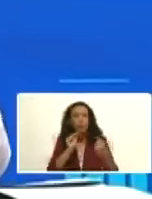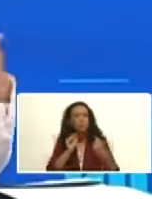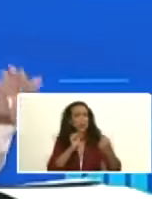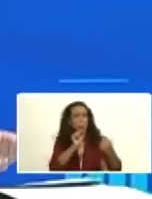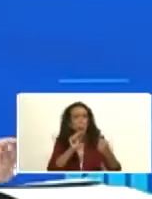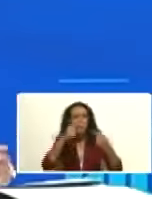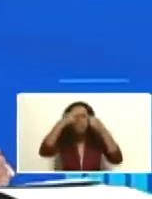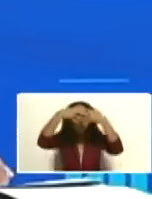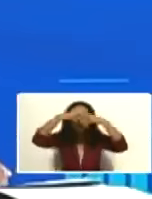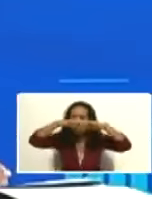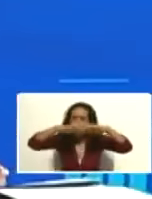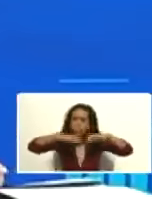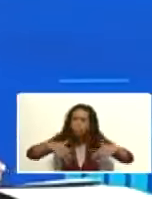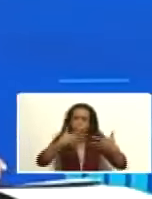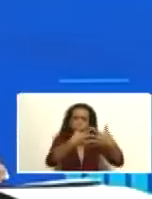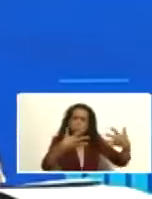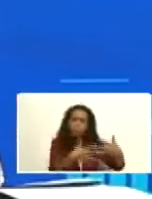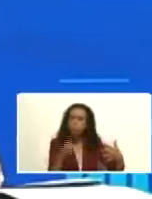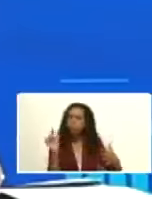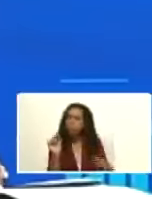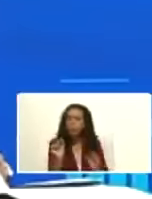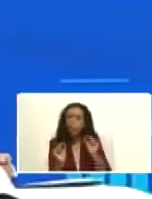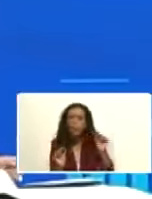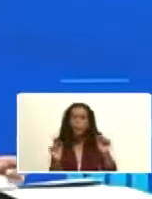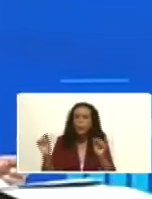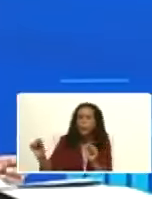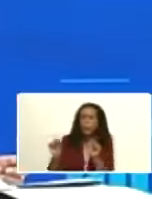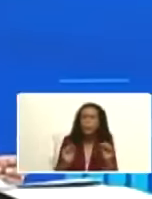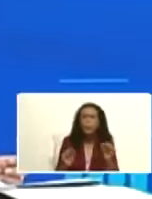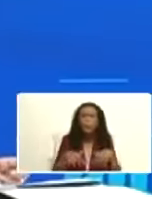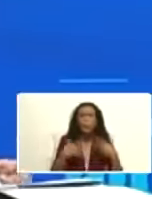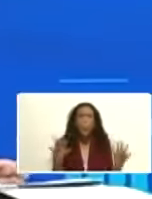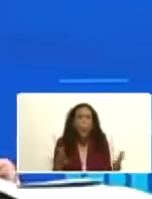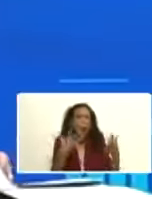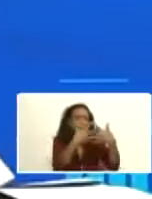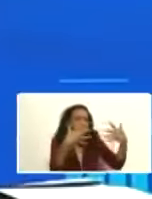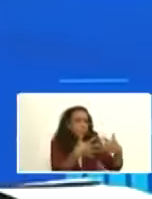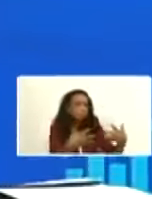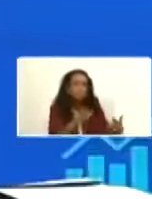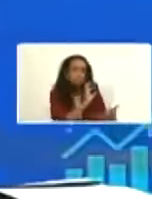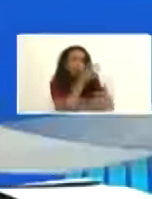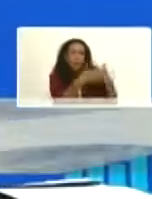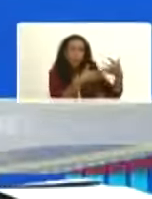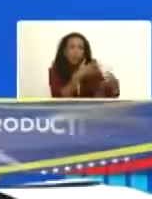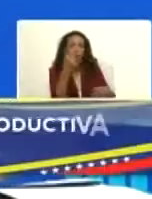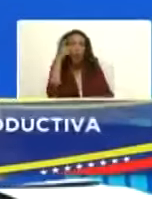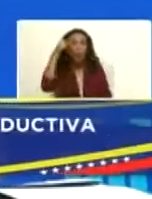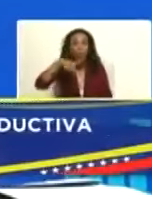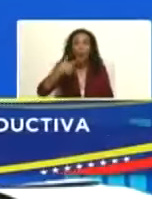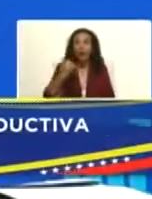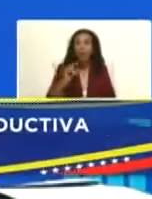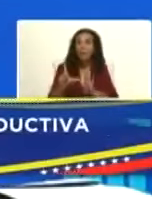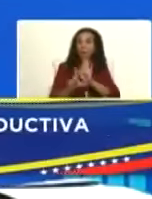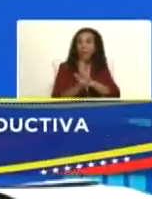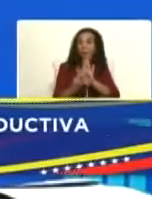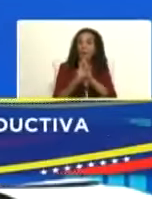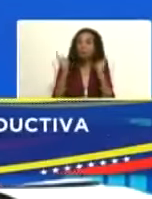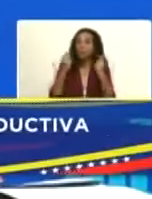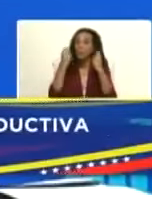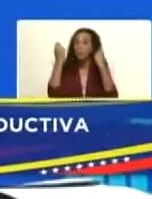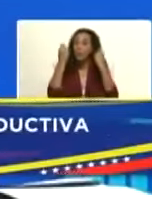fue ampliamente debatida con todos los sectores involucrados, de tal manera que hoy tenemos una ley que usted va a